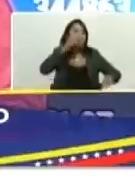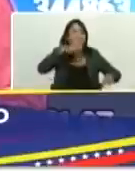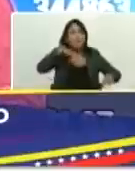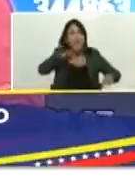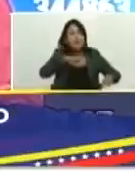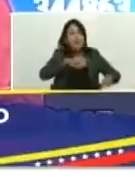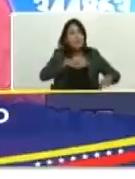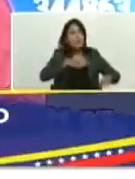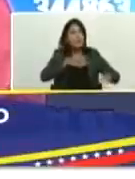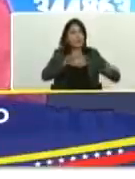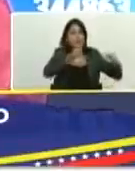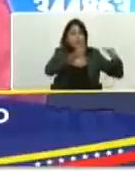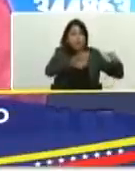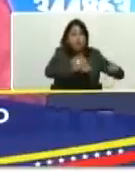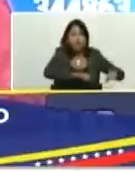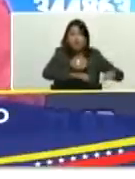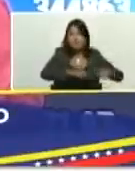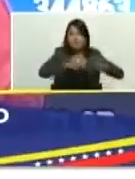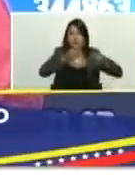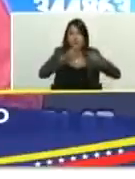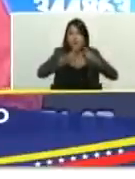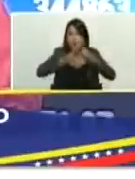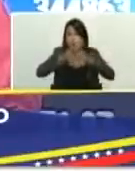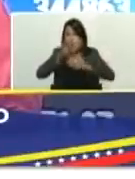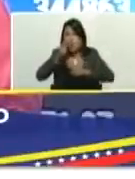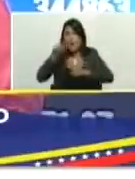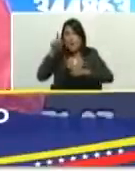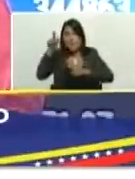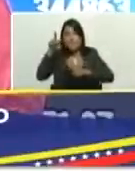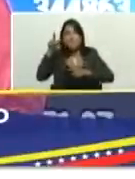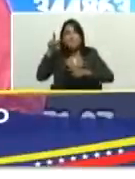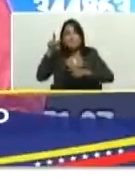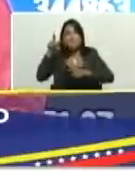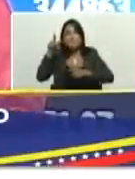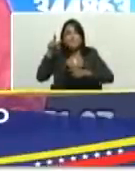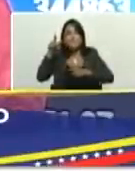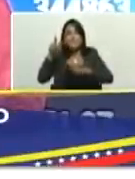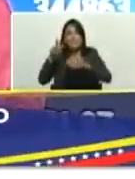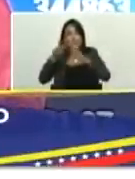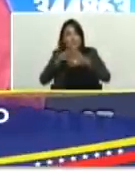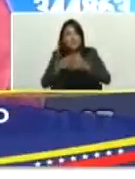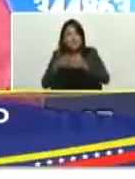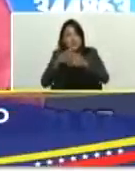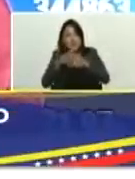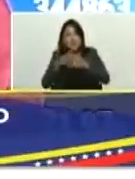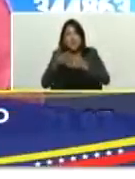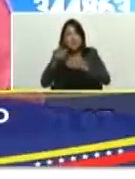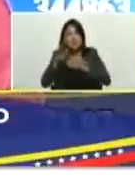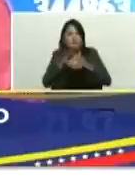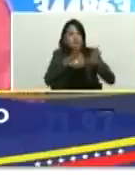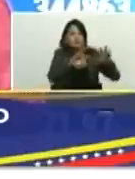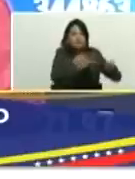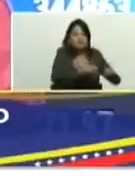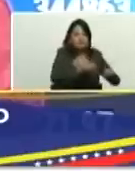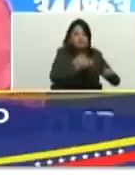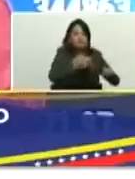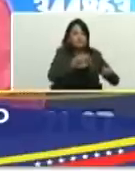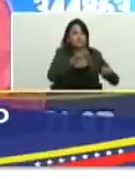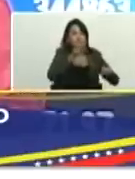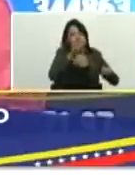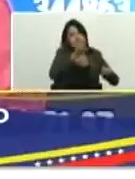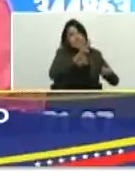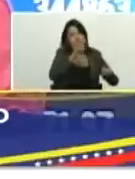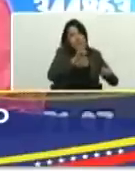y ellos ponerle la mano a Venezuela y recolonizar a nuestra patria. Pero nuestro pueblo les dio y les